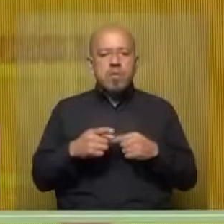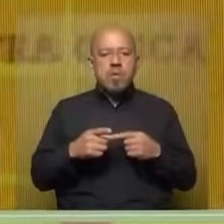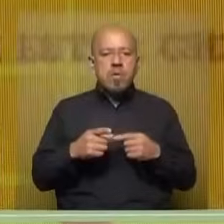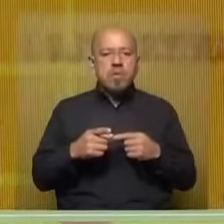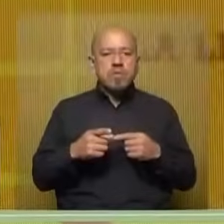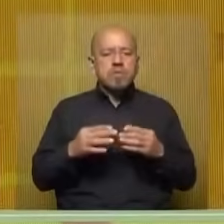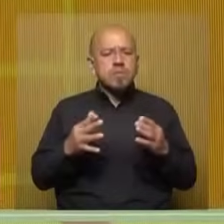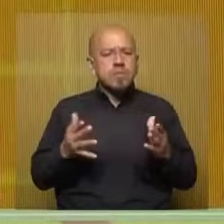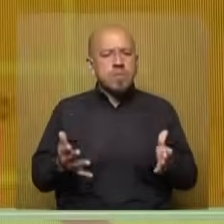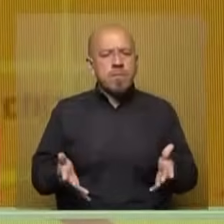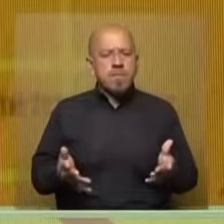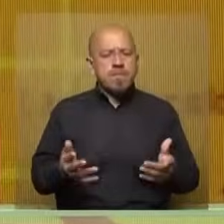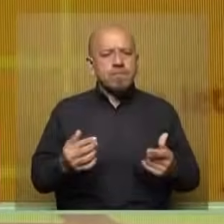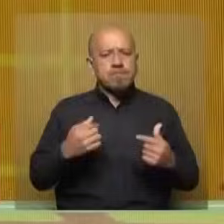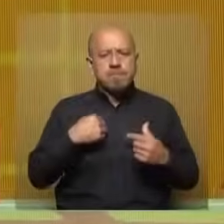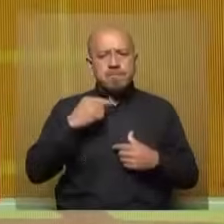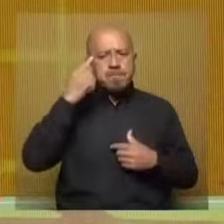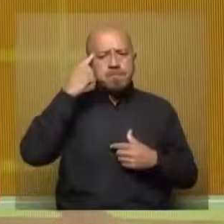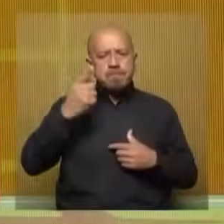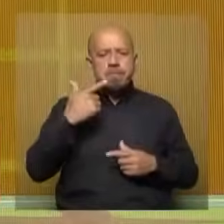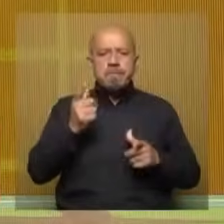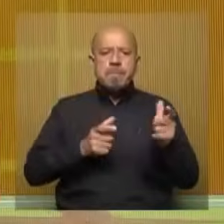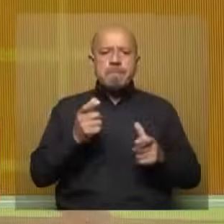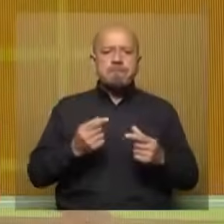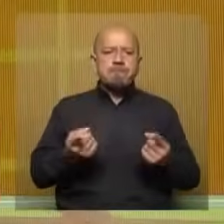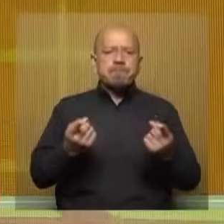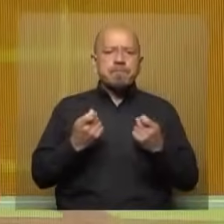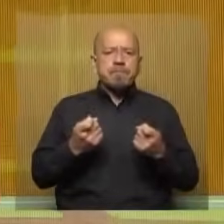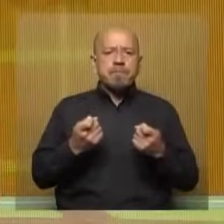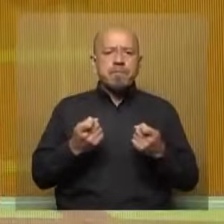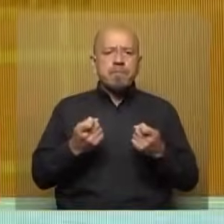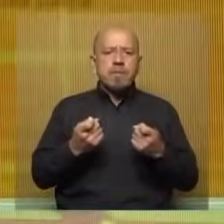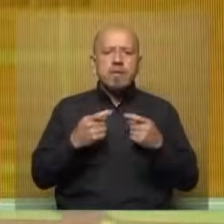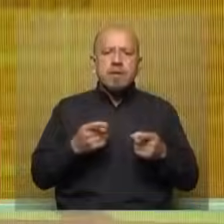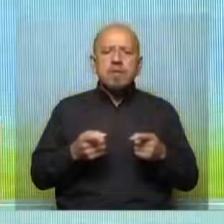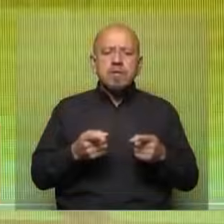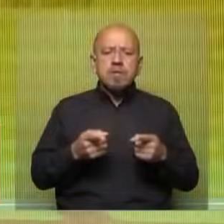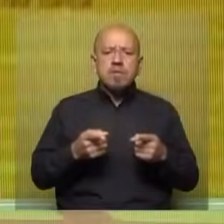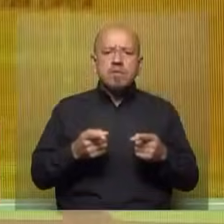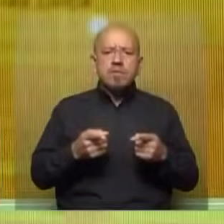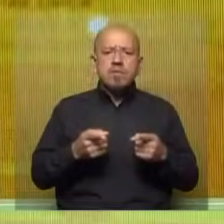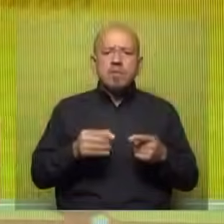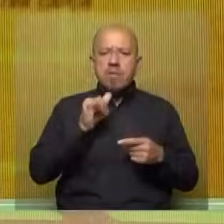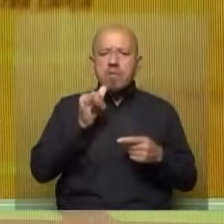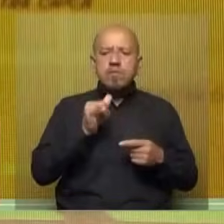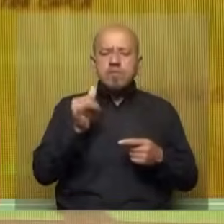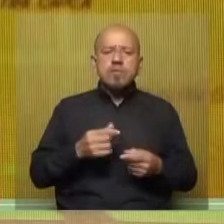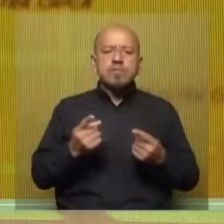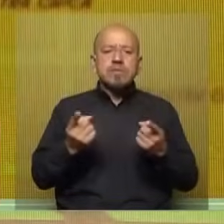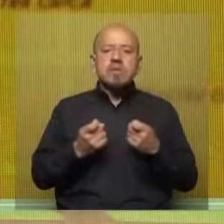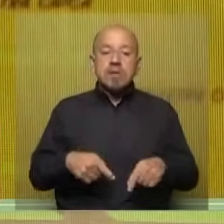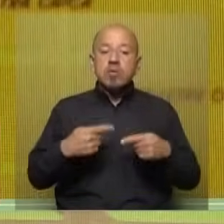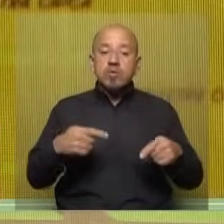que no me parece que las personas necesiten exclusivamente relatos. Necesitan hechos.